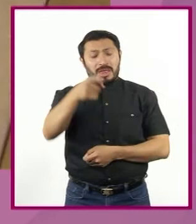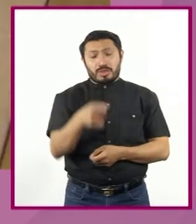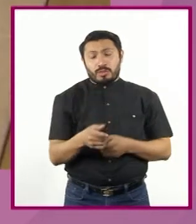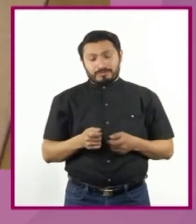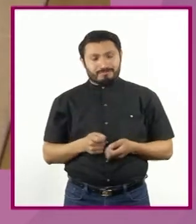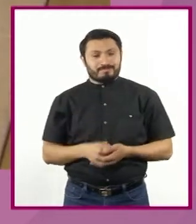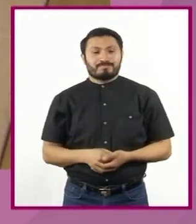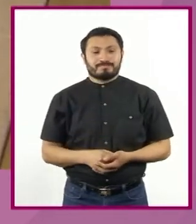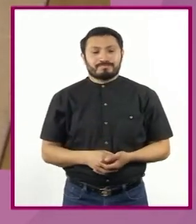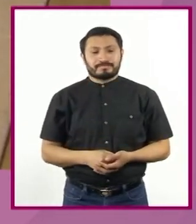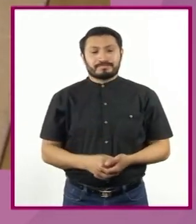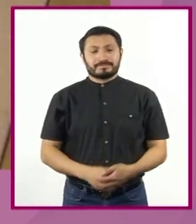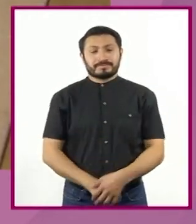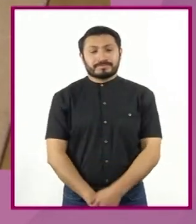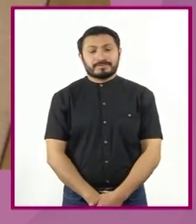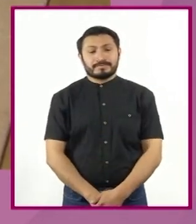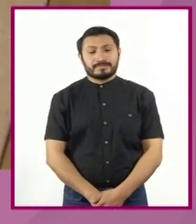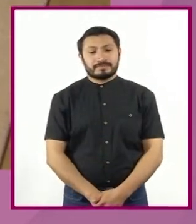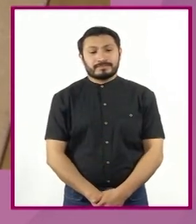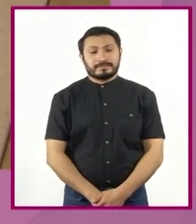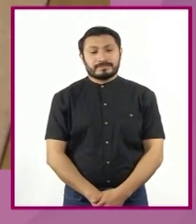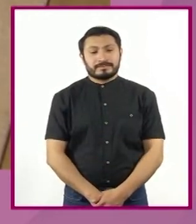controles.